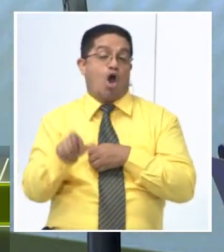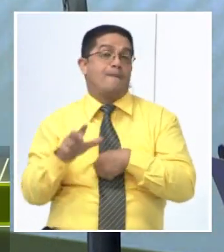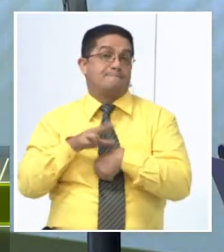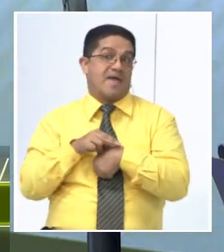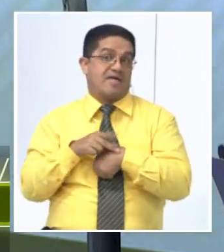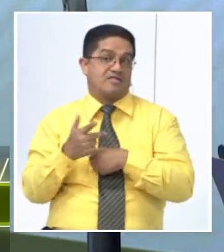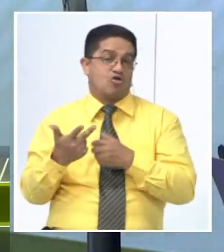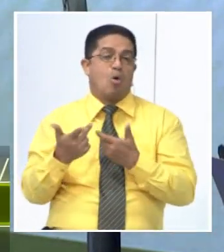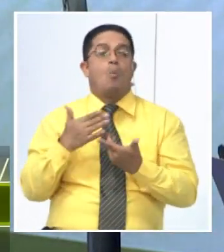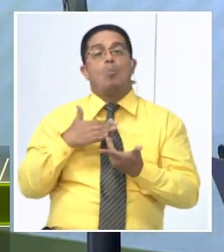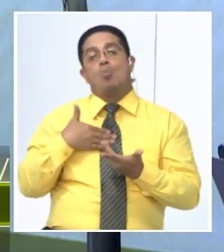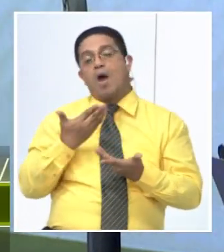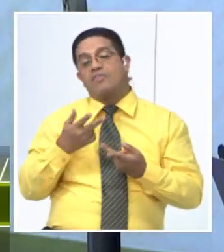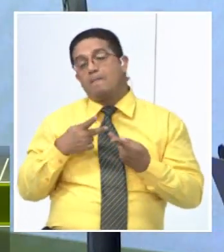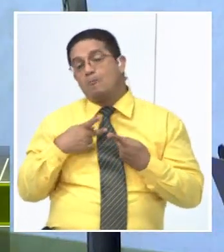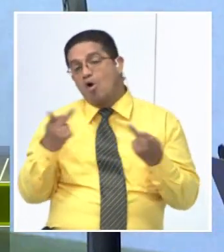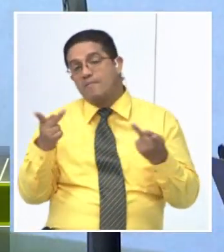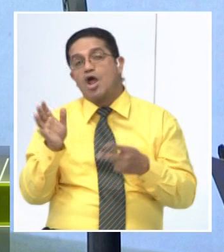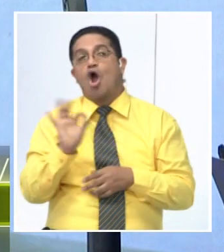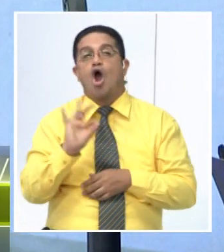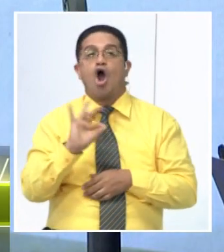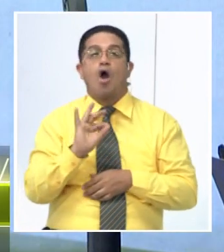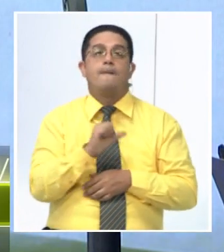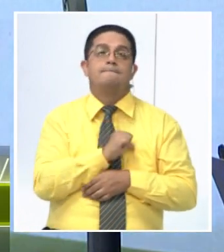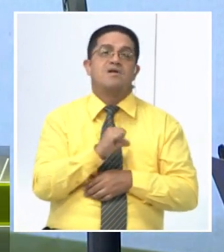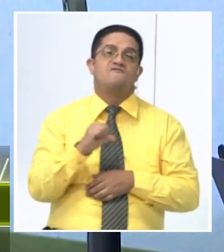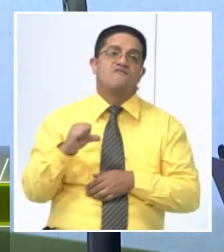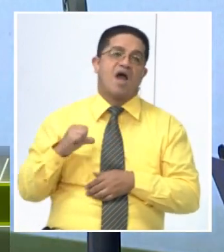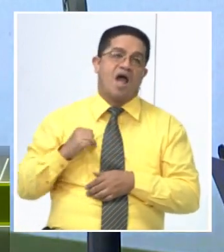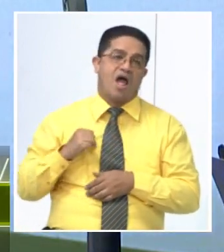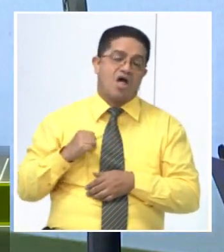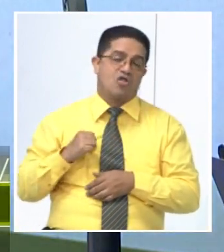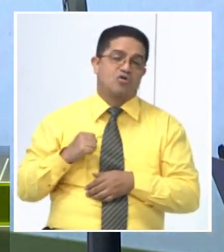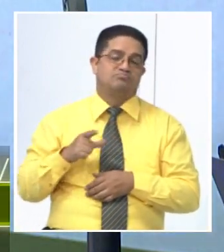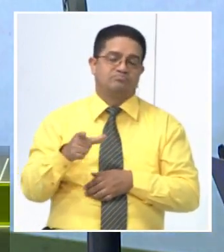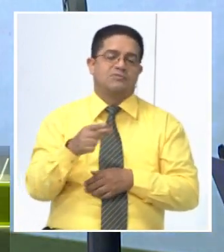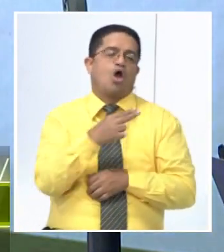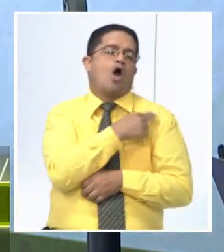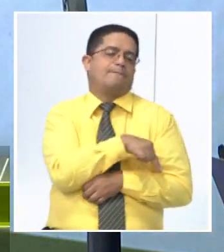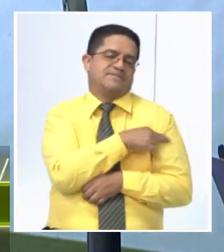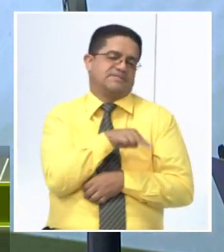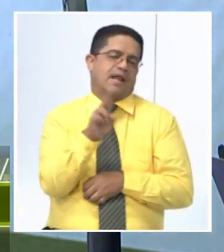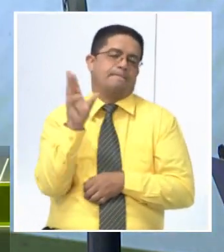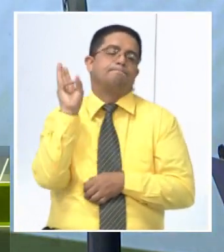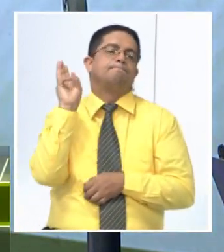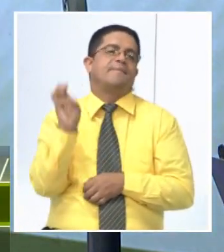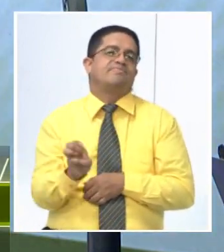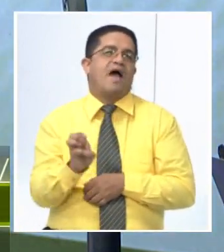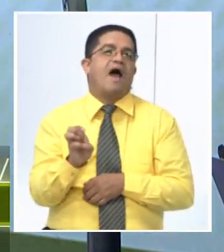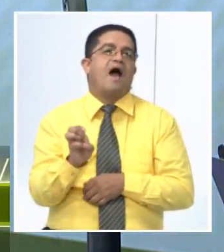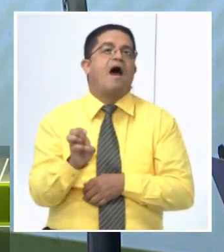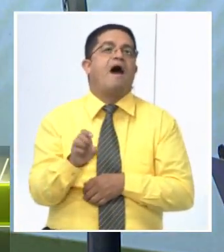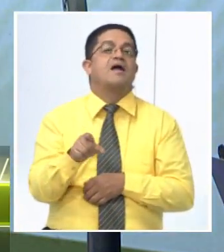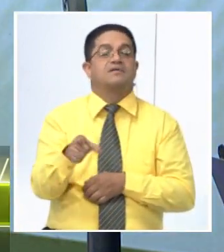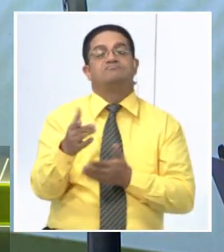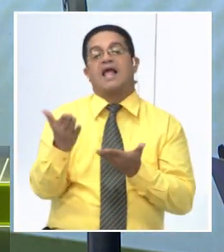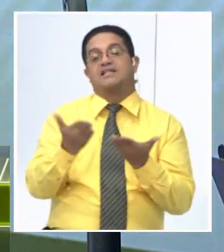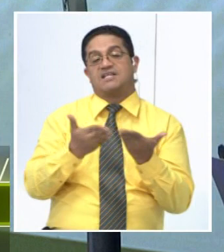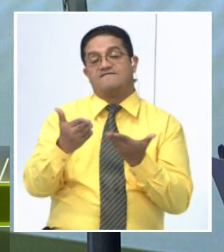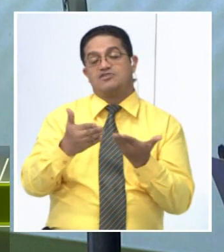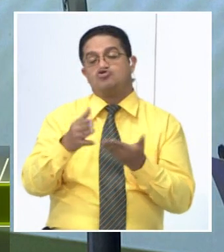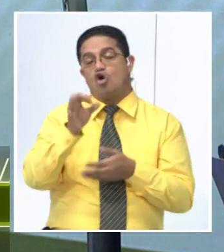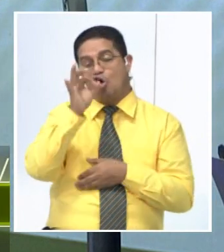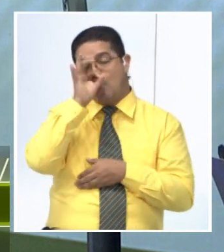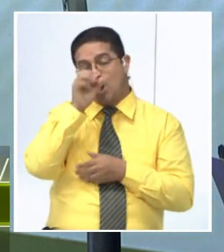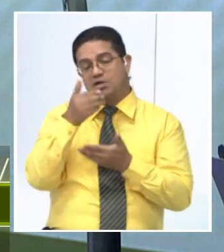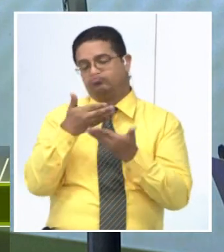a nivel público, como habíamos mencionado, en el Hospital Domingo Luciani en Caracas, que es el servicio de coloproctología quien